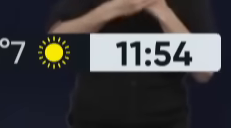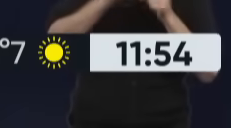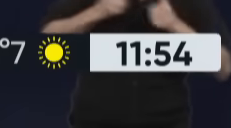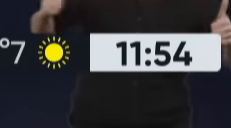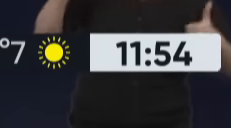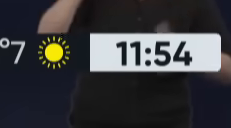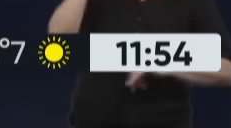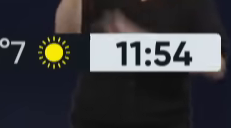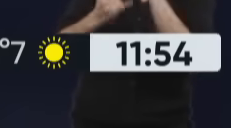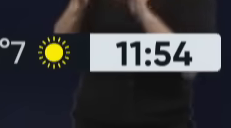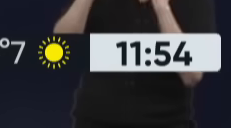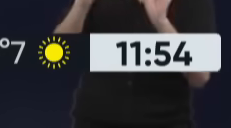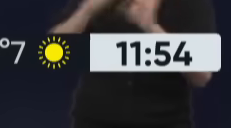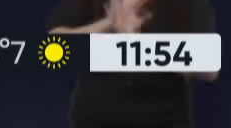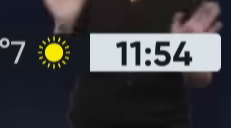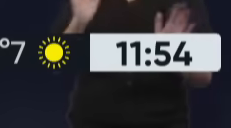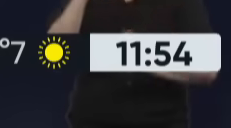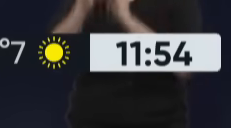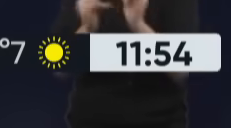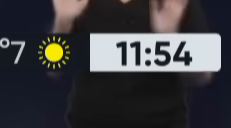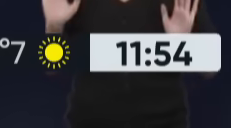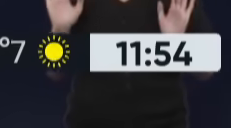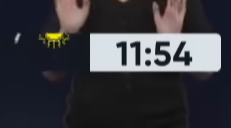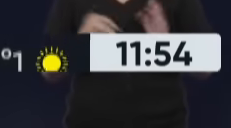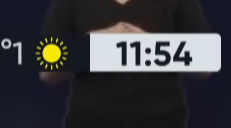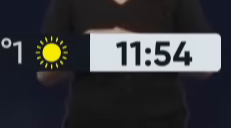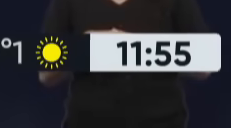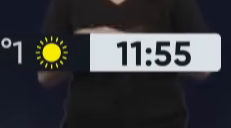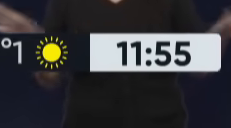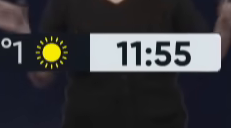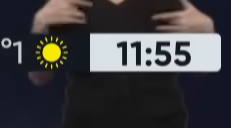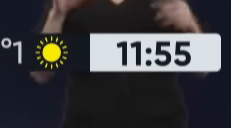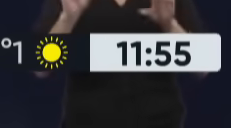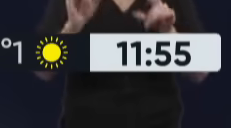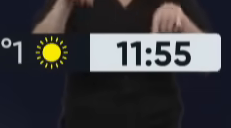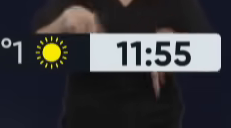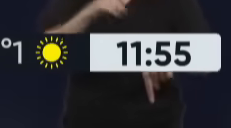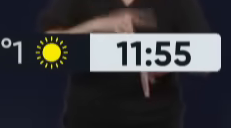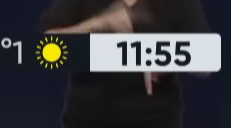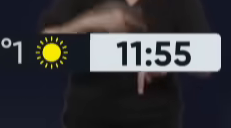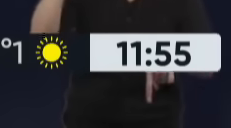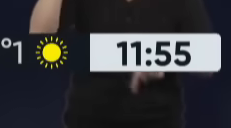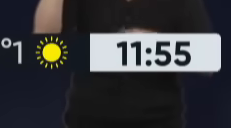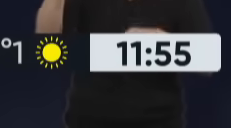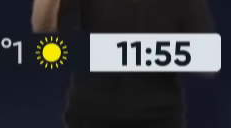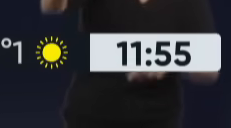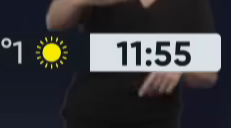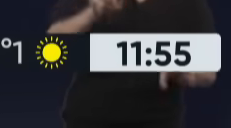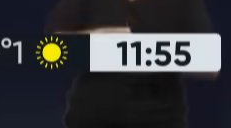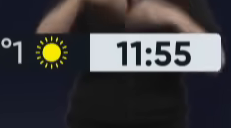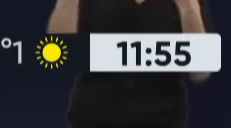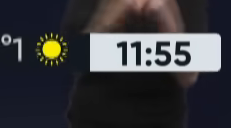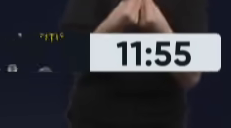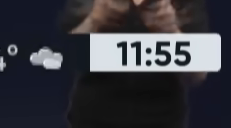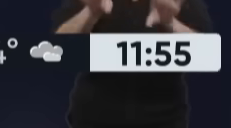detallado. Así que difícil hacer futurología con algo que todavía no